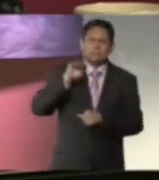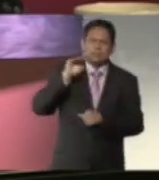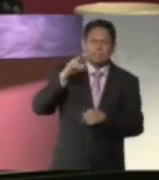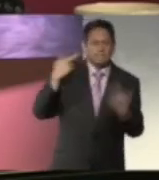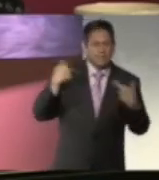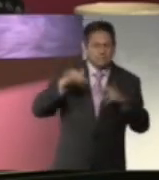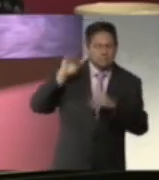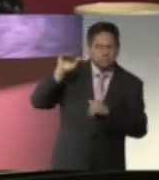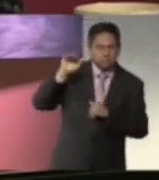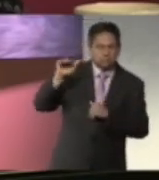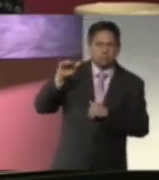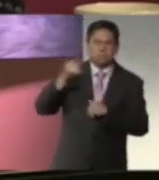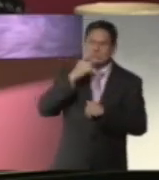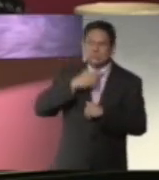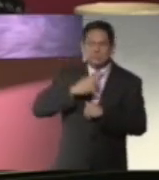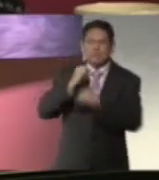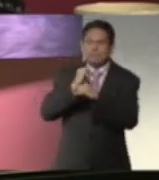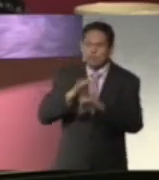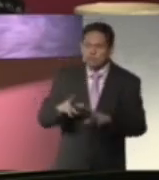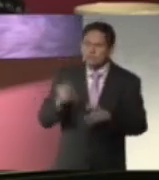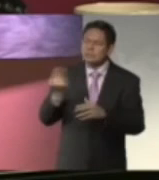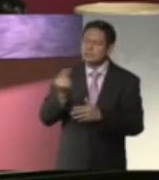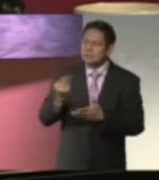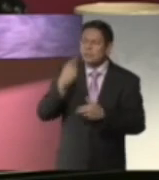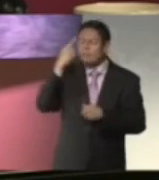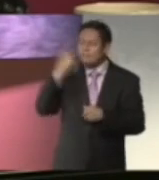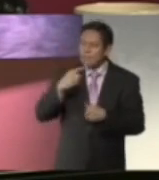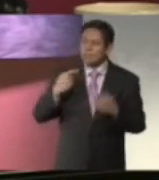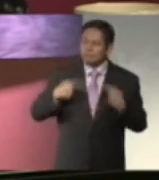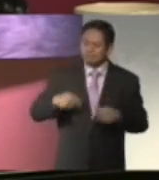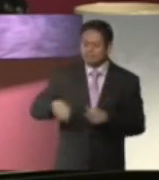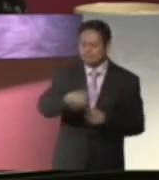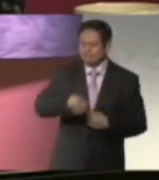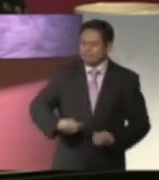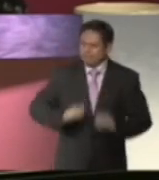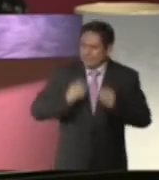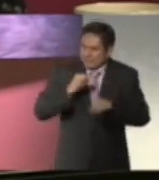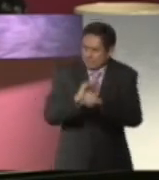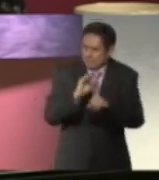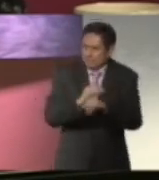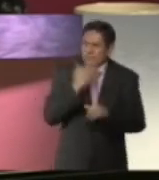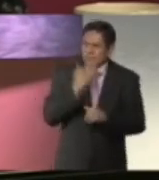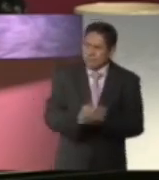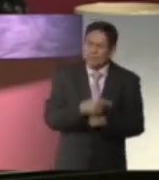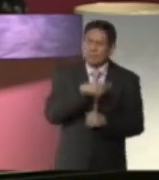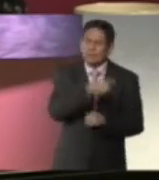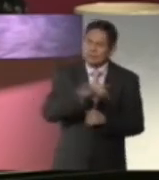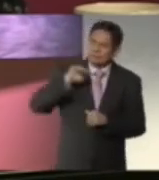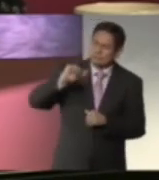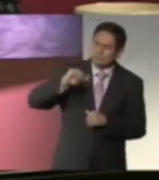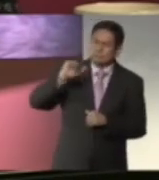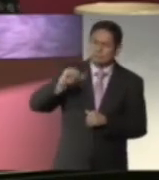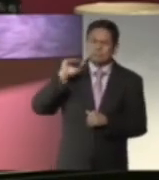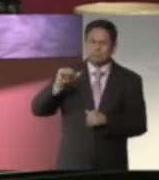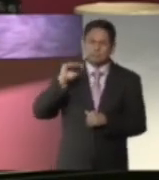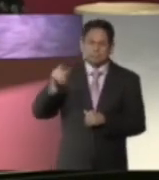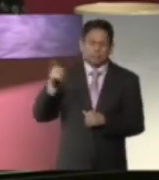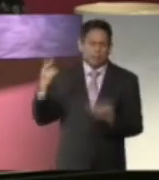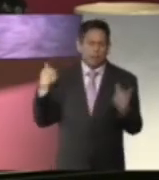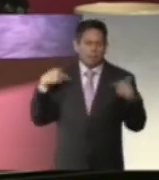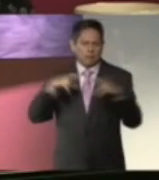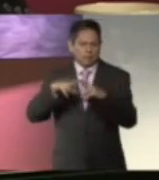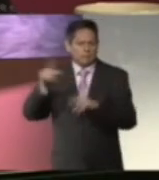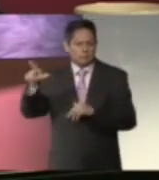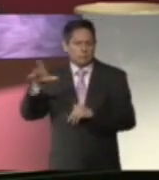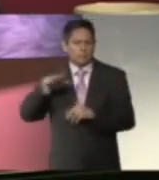conocimiento para algo que sirva para el bienestar, le decían a un profesor que ven mucho en economía, por cierto, no